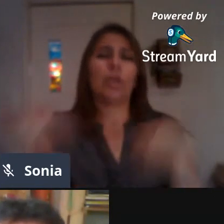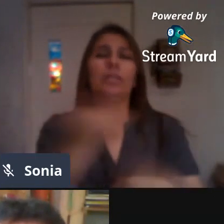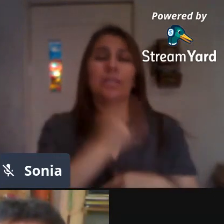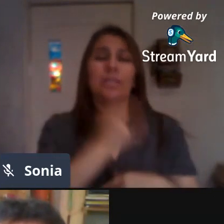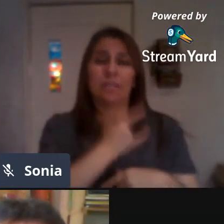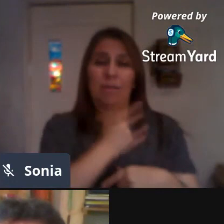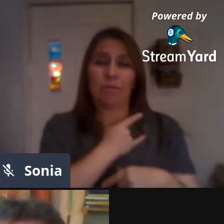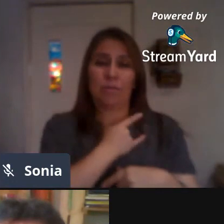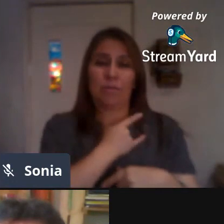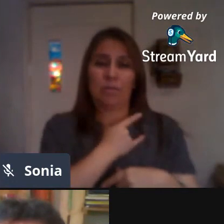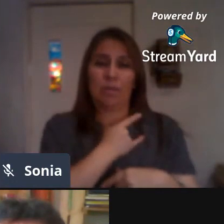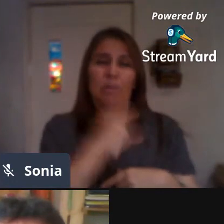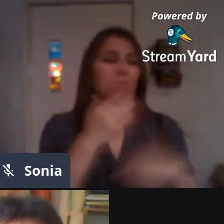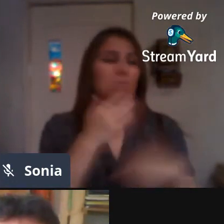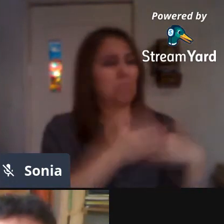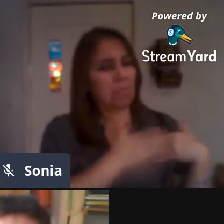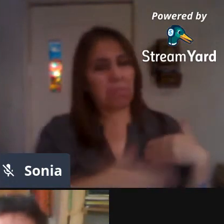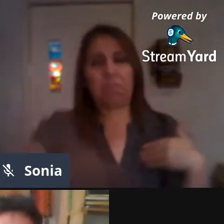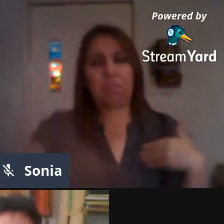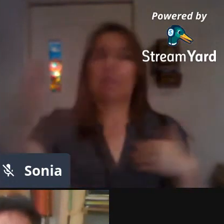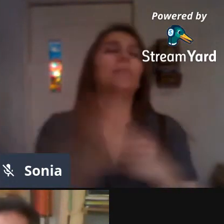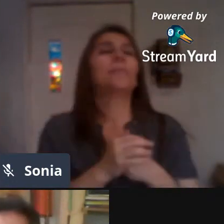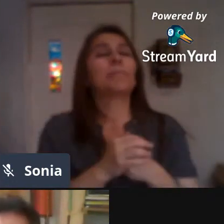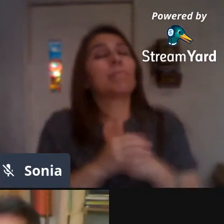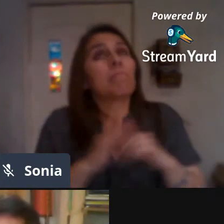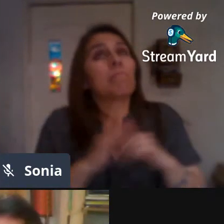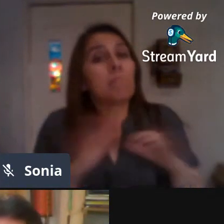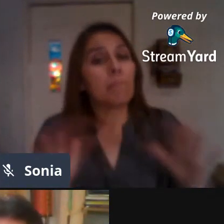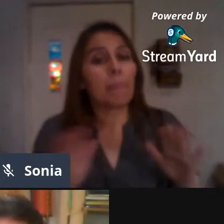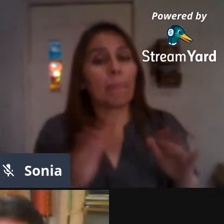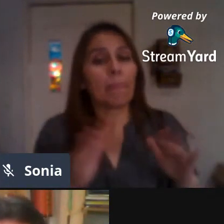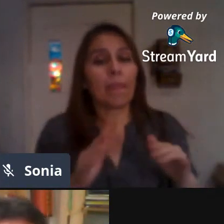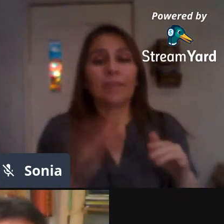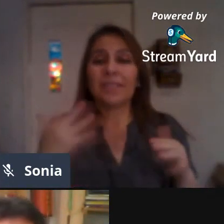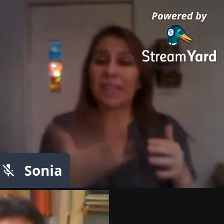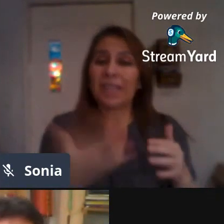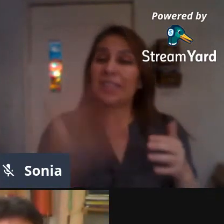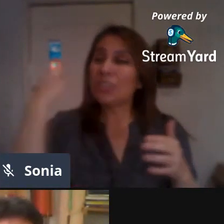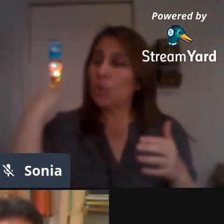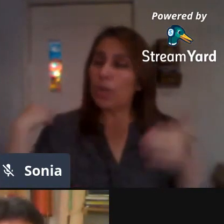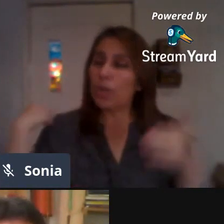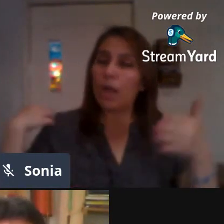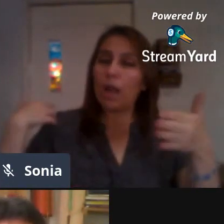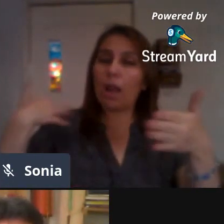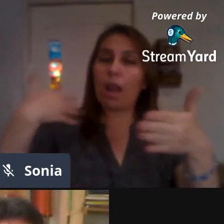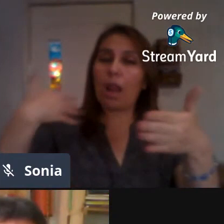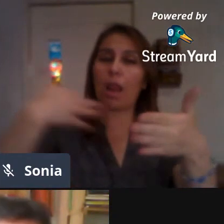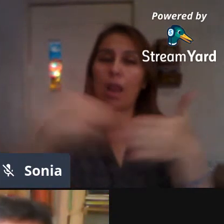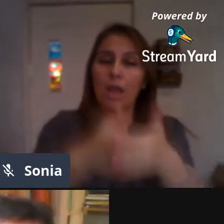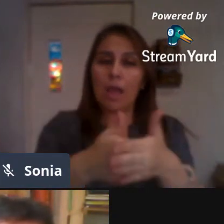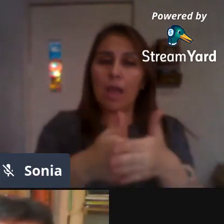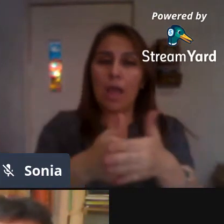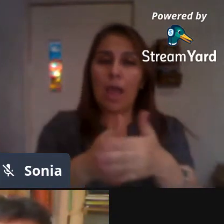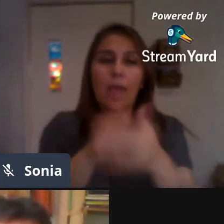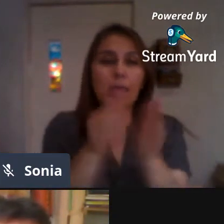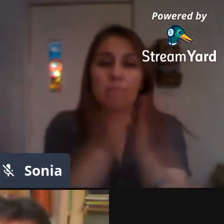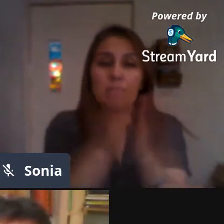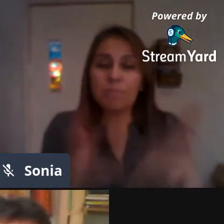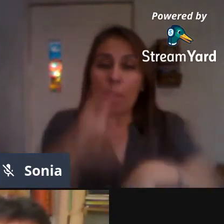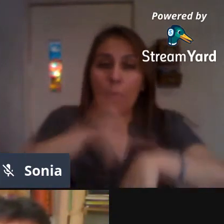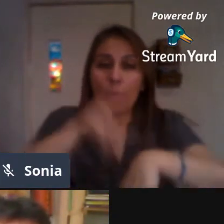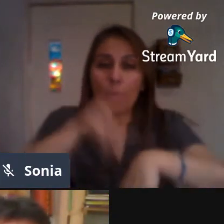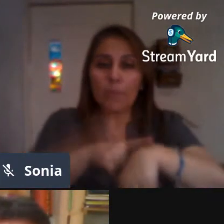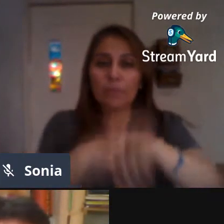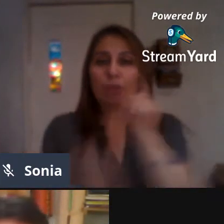pero ahí después hay unos picos que nos afectan por una u otra razón